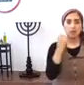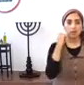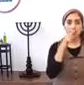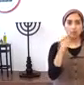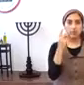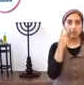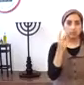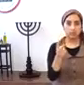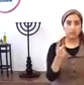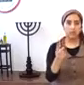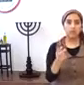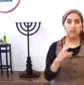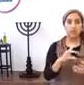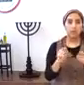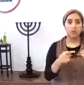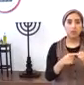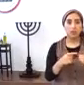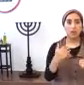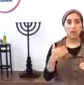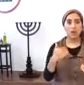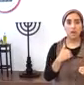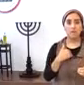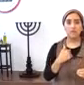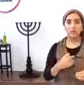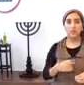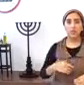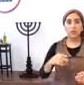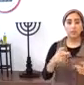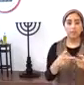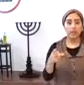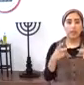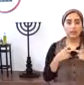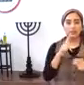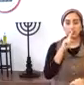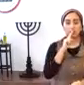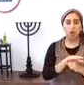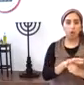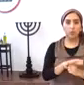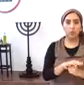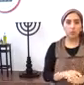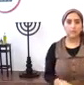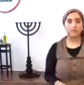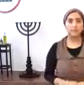Y si tú ves ahí te dicen esto es pozo de siete o pozo del juramento.